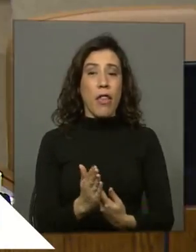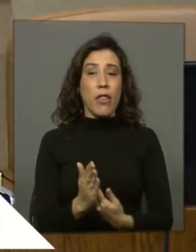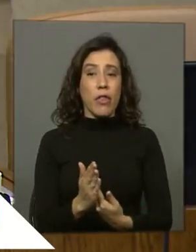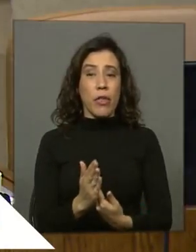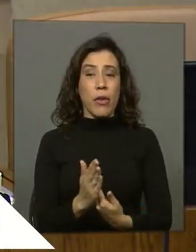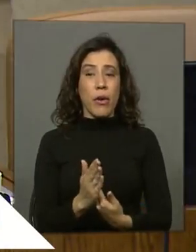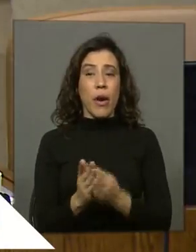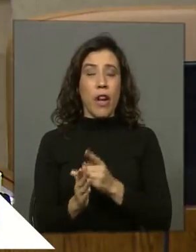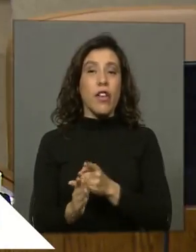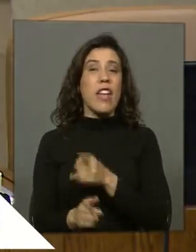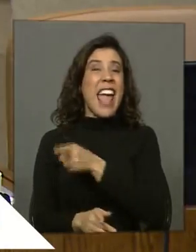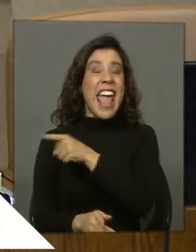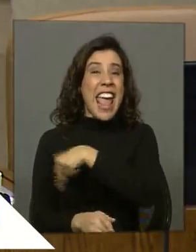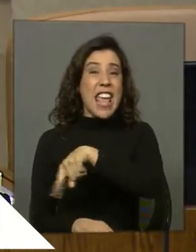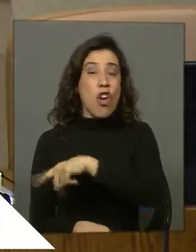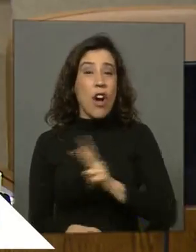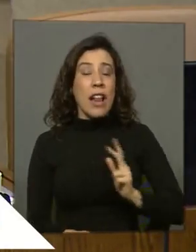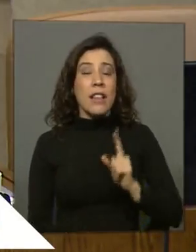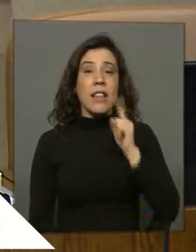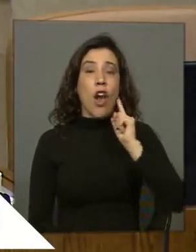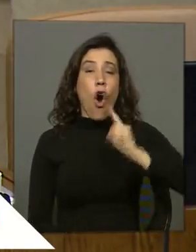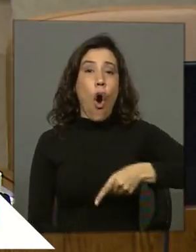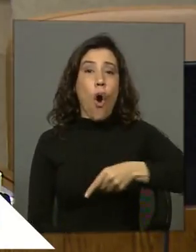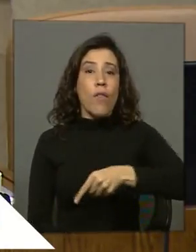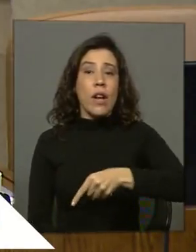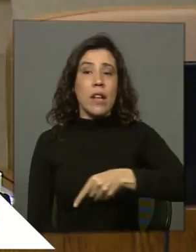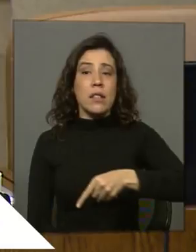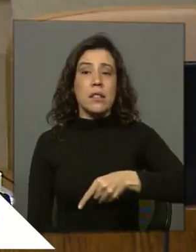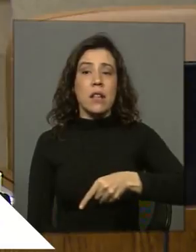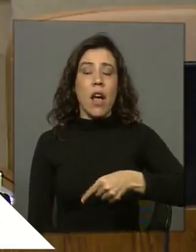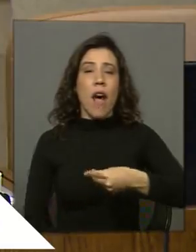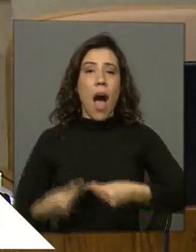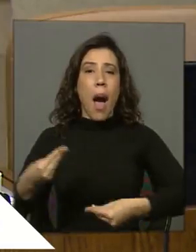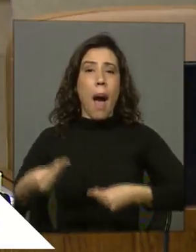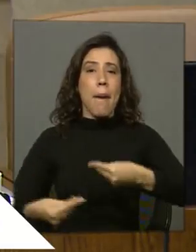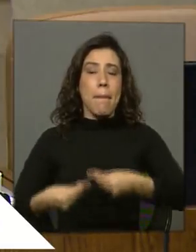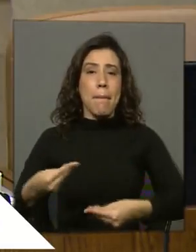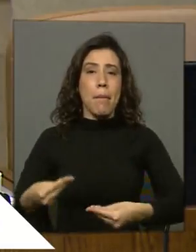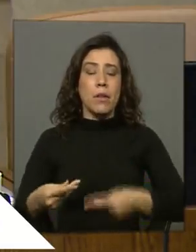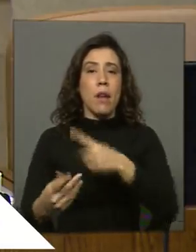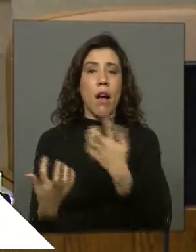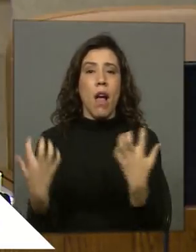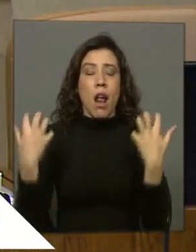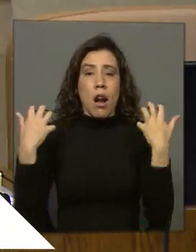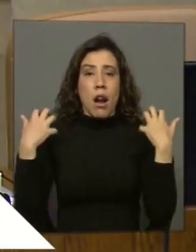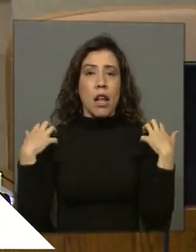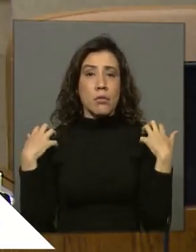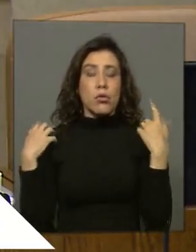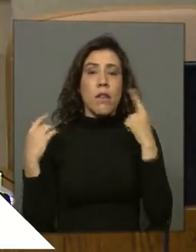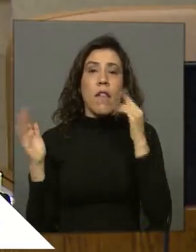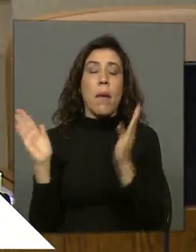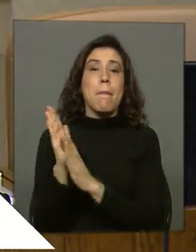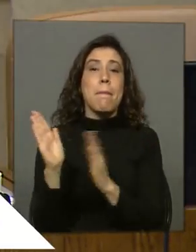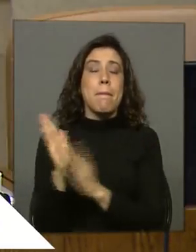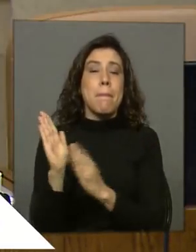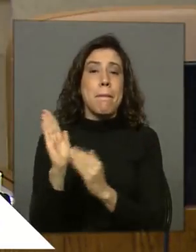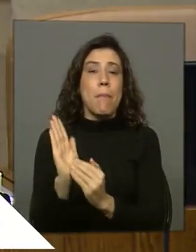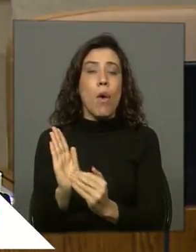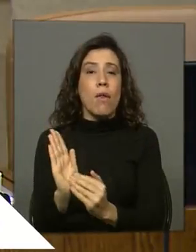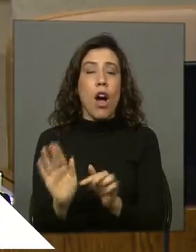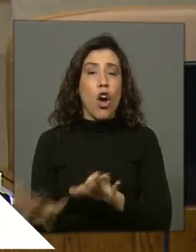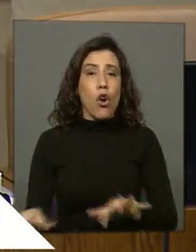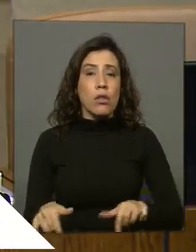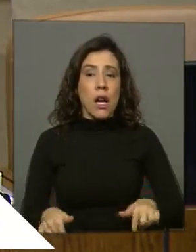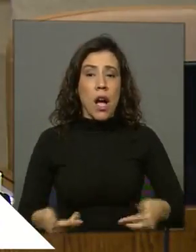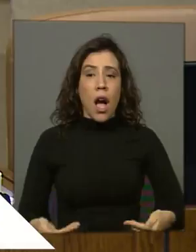van a tener la obligación de aportar y cargar con el peso de la prueba cuestión que hoy